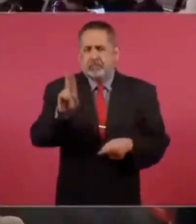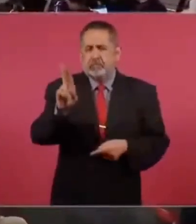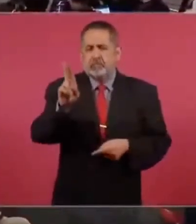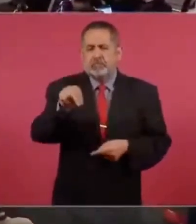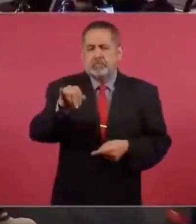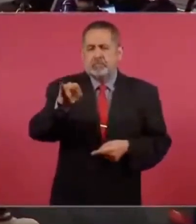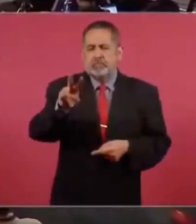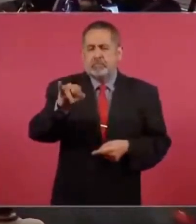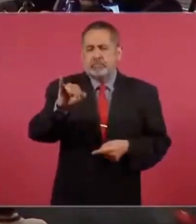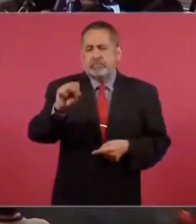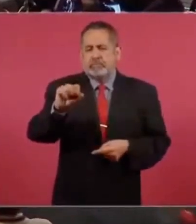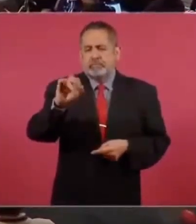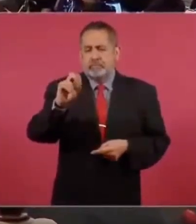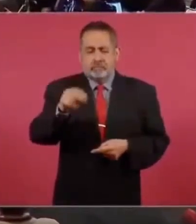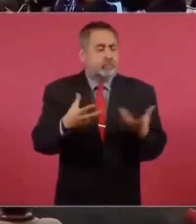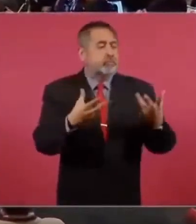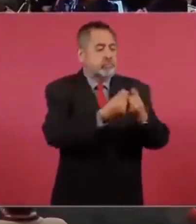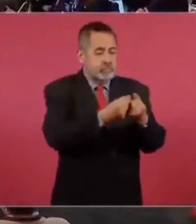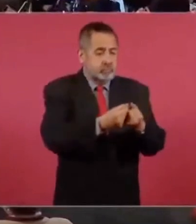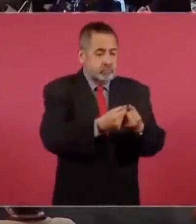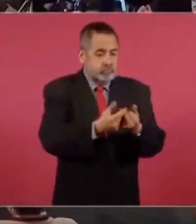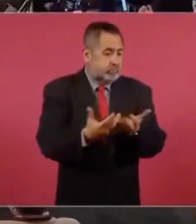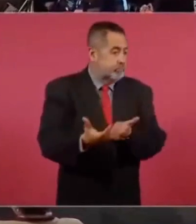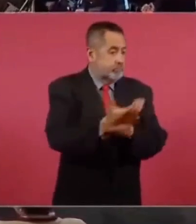Univisión, y pagaron